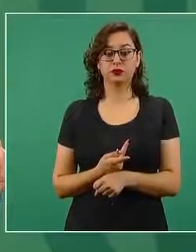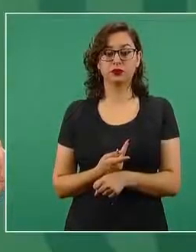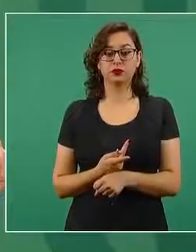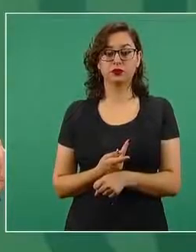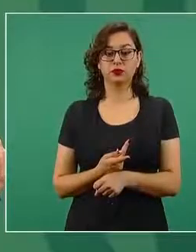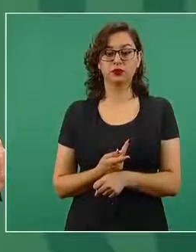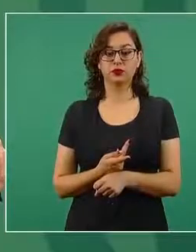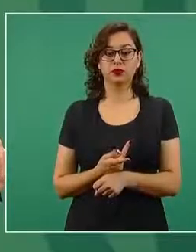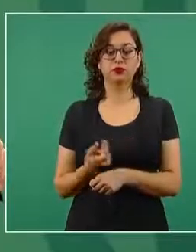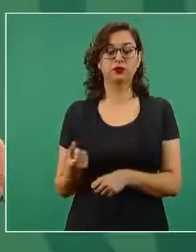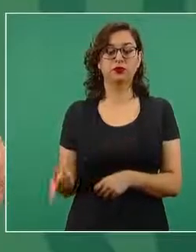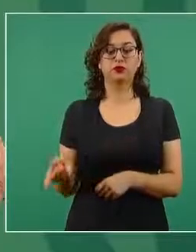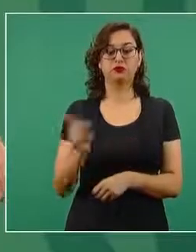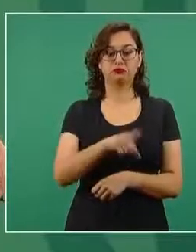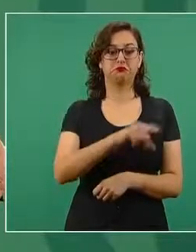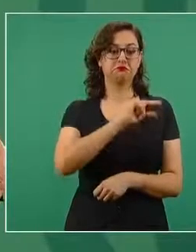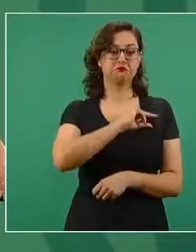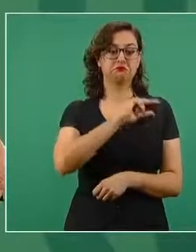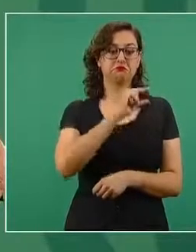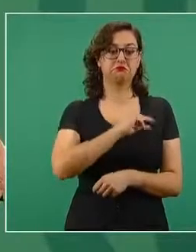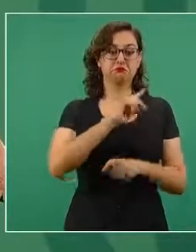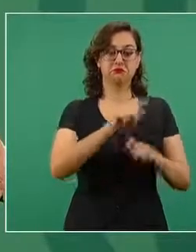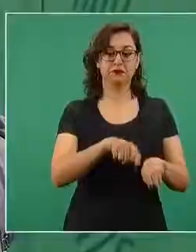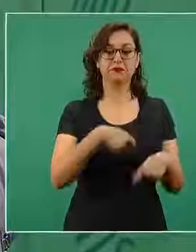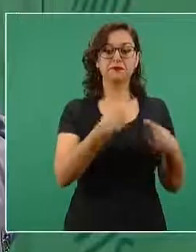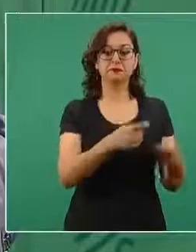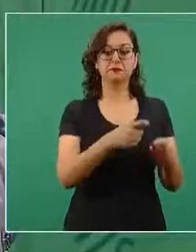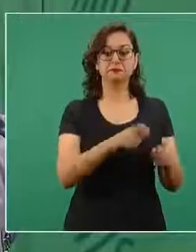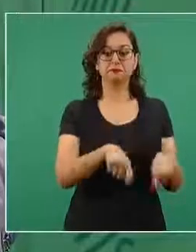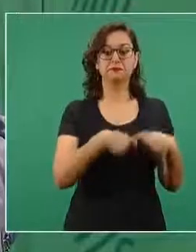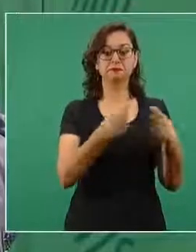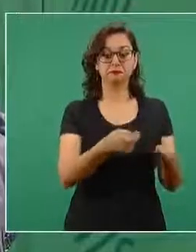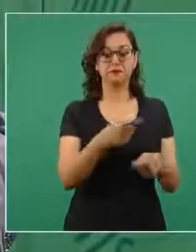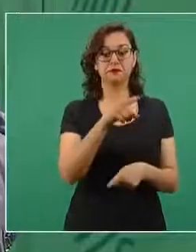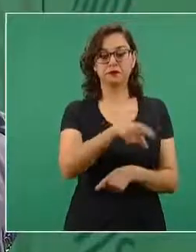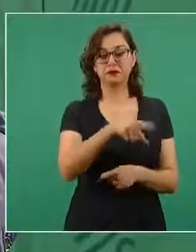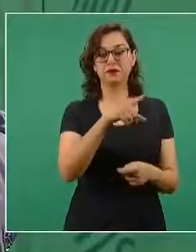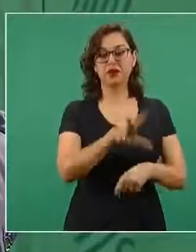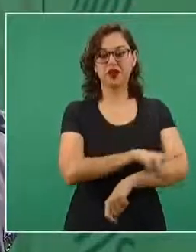a los particulares que producen energía con gas,